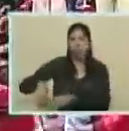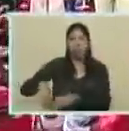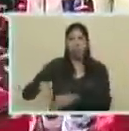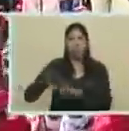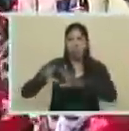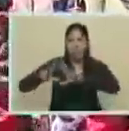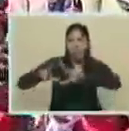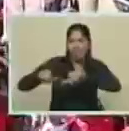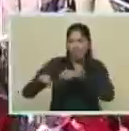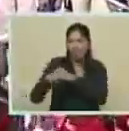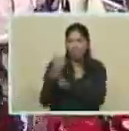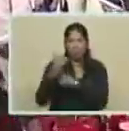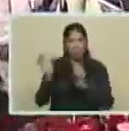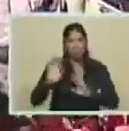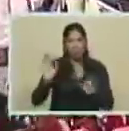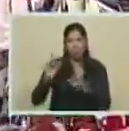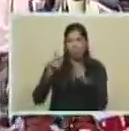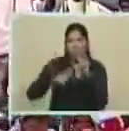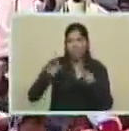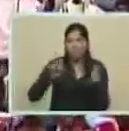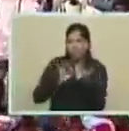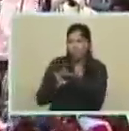traidores!